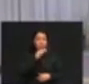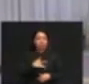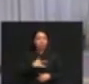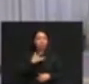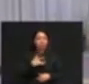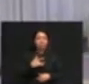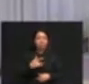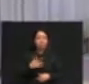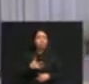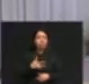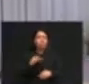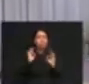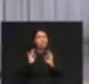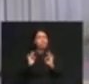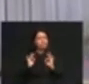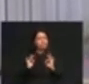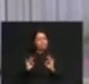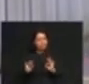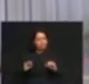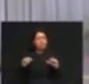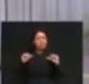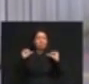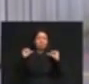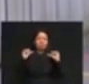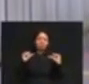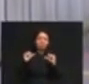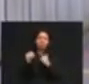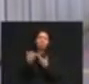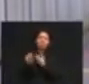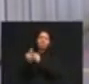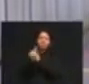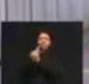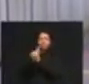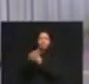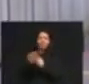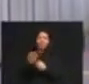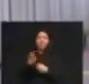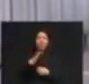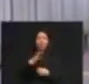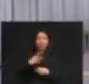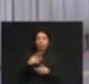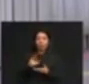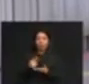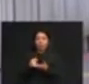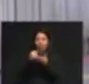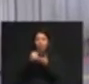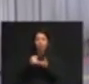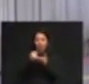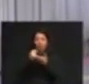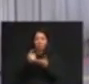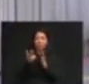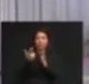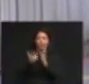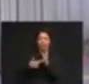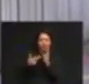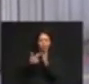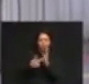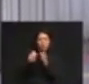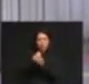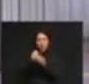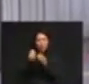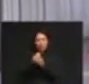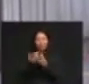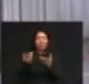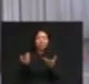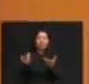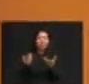a gusto aquí en APAC, muy cobijadas. Siempre nos dan terapias, nos dan talleres, nos ayudan en todo. Tratan